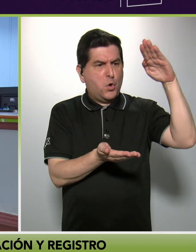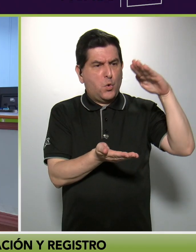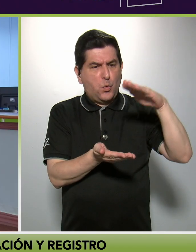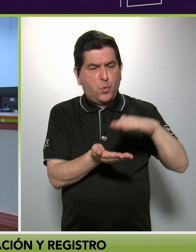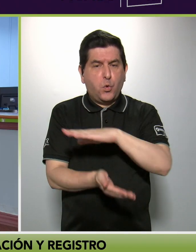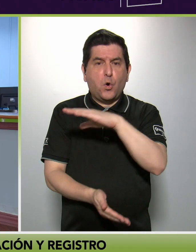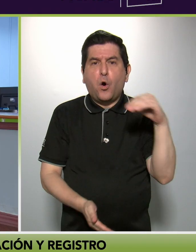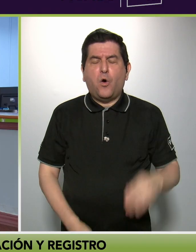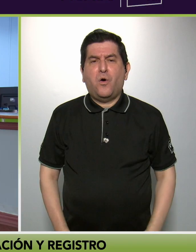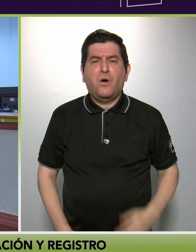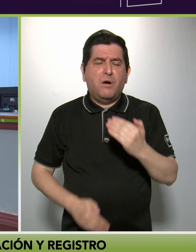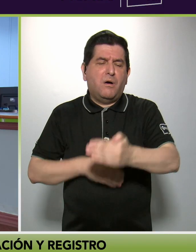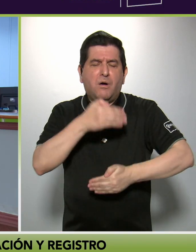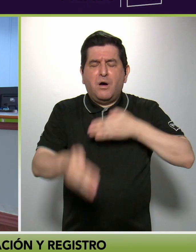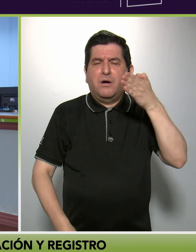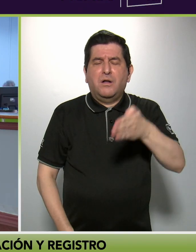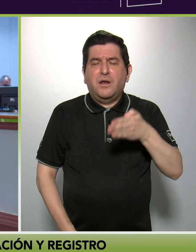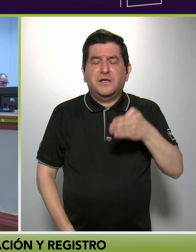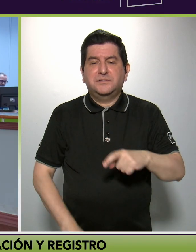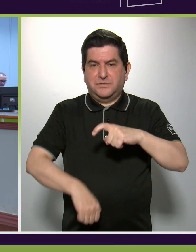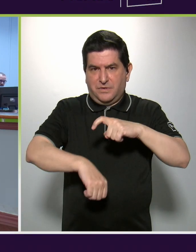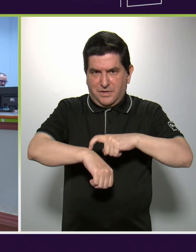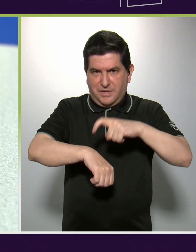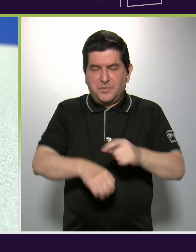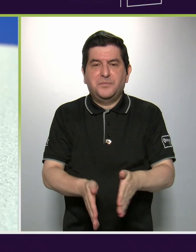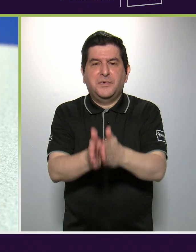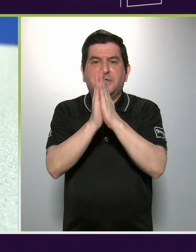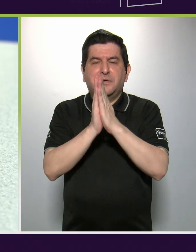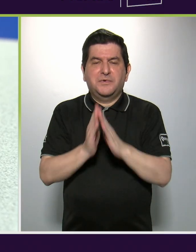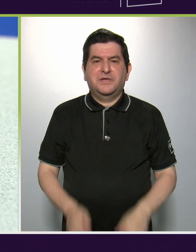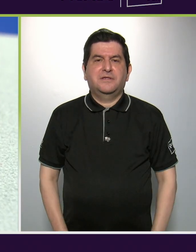en la forma en la que se pedían los servicios de apoyo.